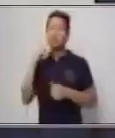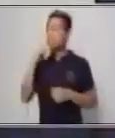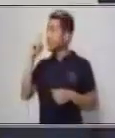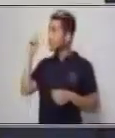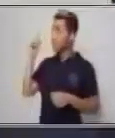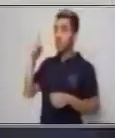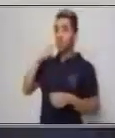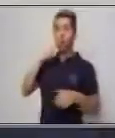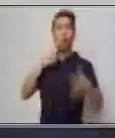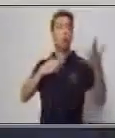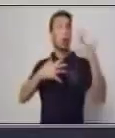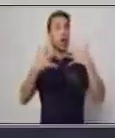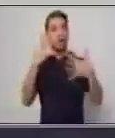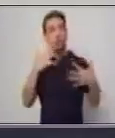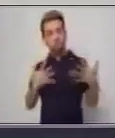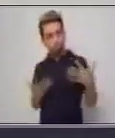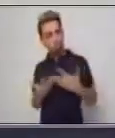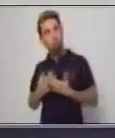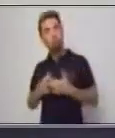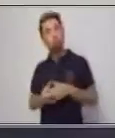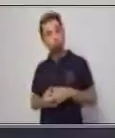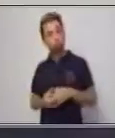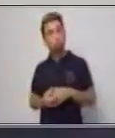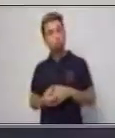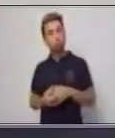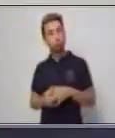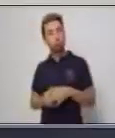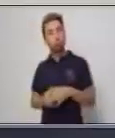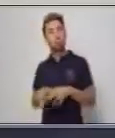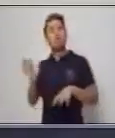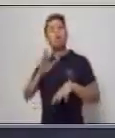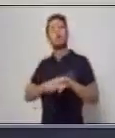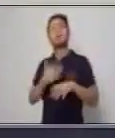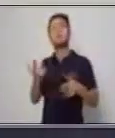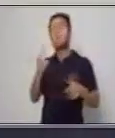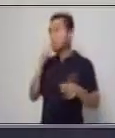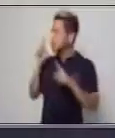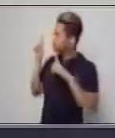colores? Muy bien. ¿Qué más ves?